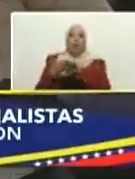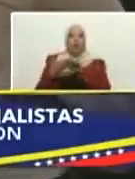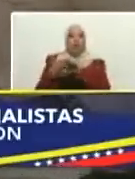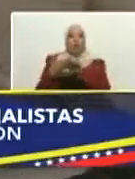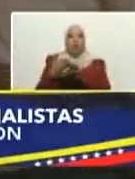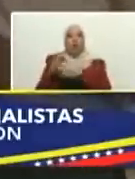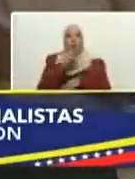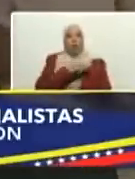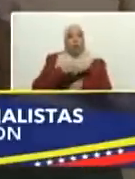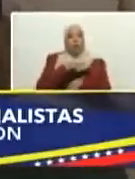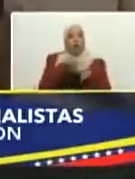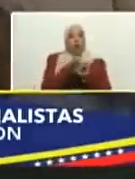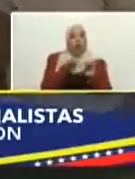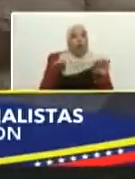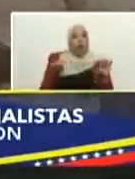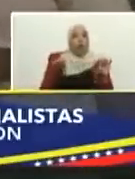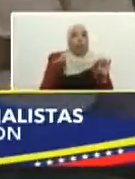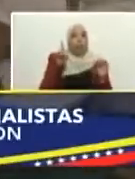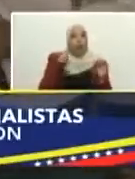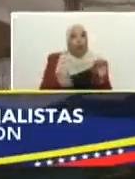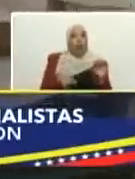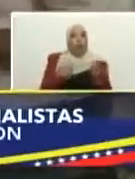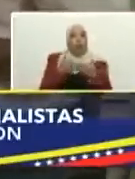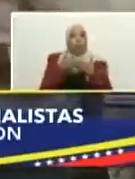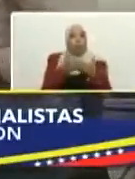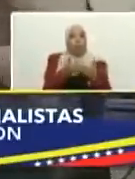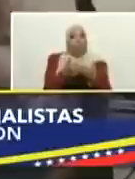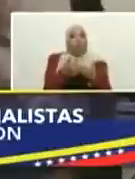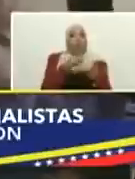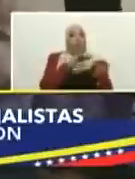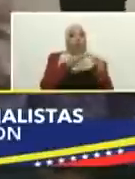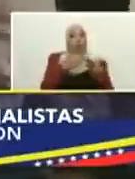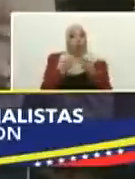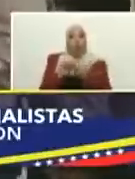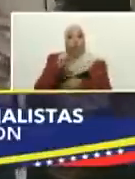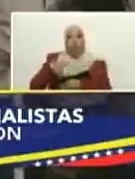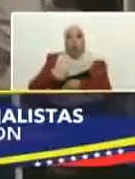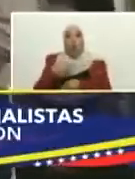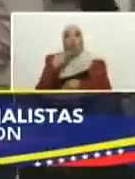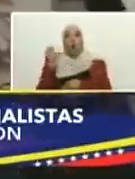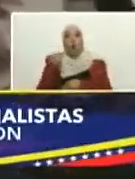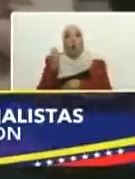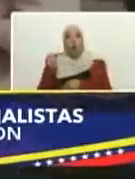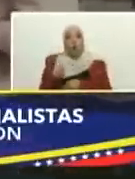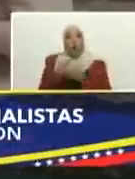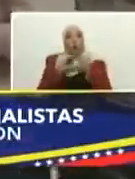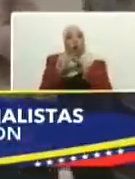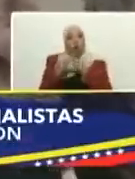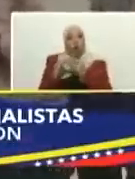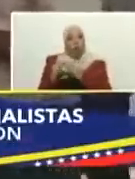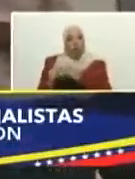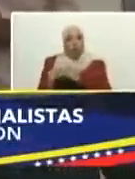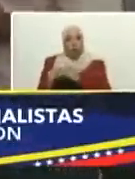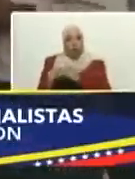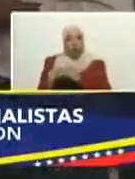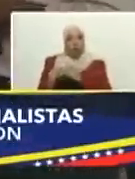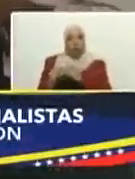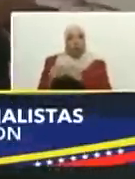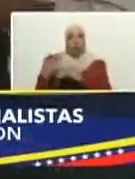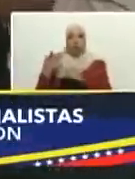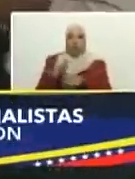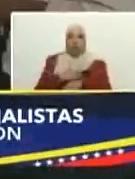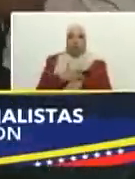misiones educativas. Aquí también tenemos a nuestros jóvenes del barrio que siempre están